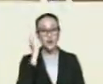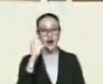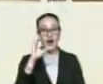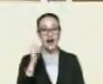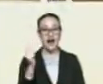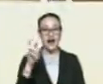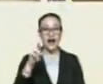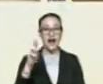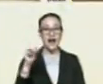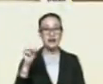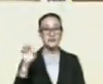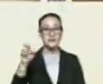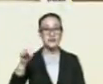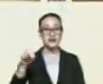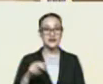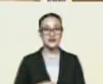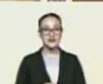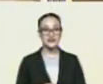Carmen Teresa Meléndez,